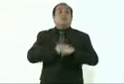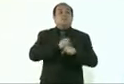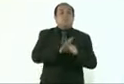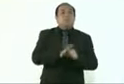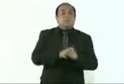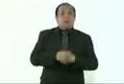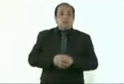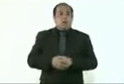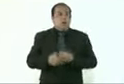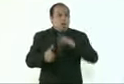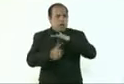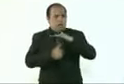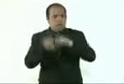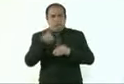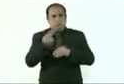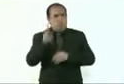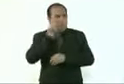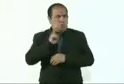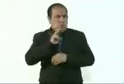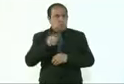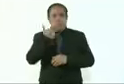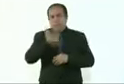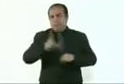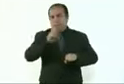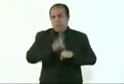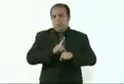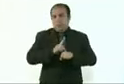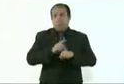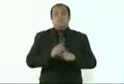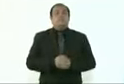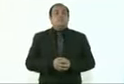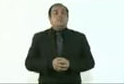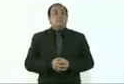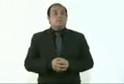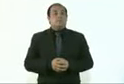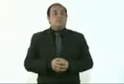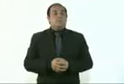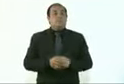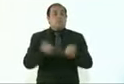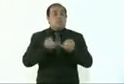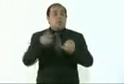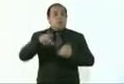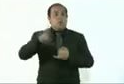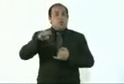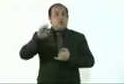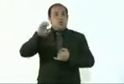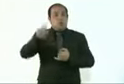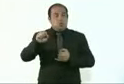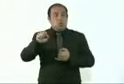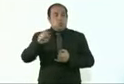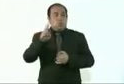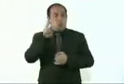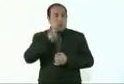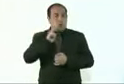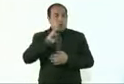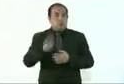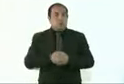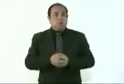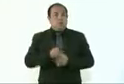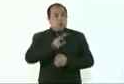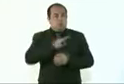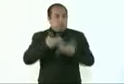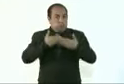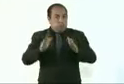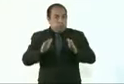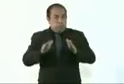necesario que se vayan a hacer la prueba por 7 días. De todas maneras, los kioscos de pruebas están disponibles para aquel que lo quiera hacer